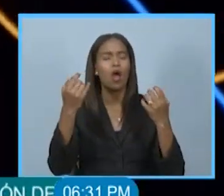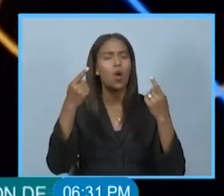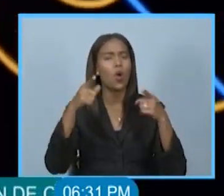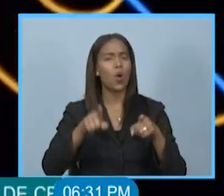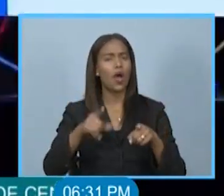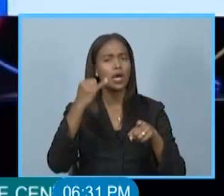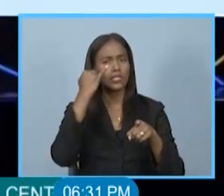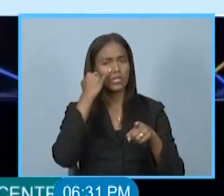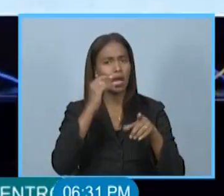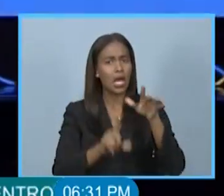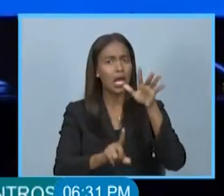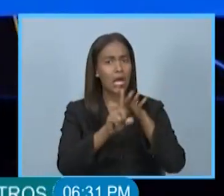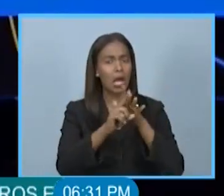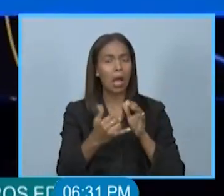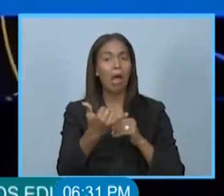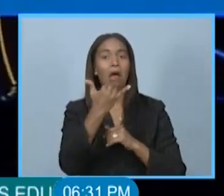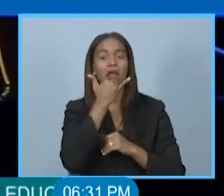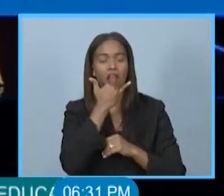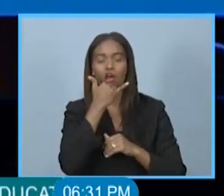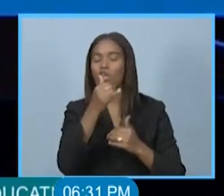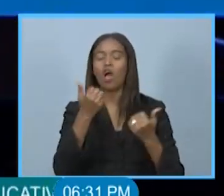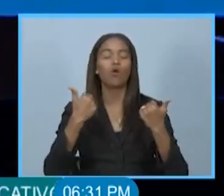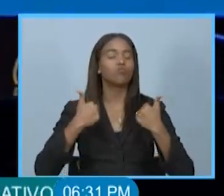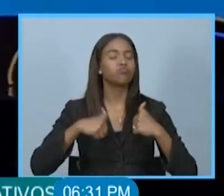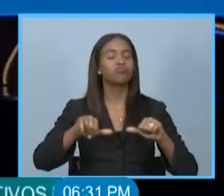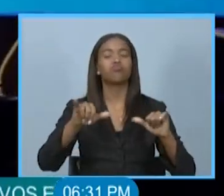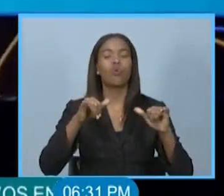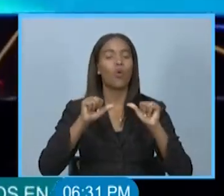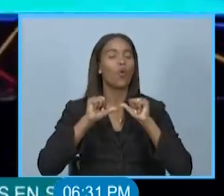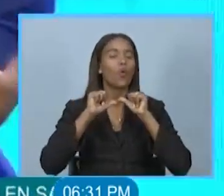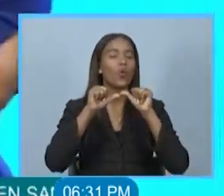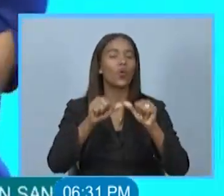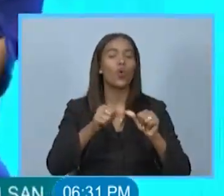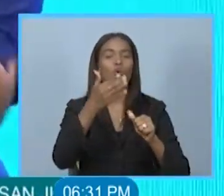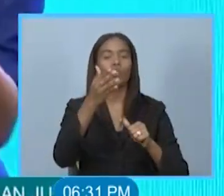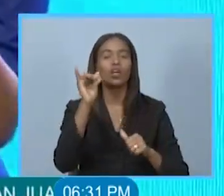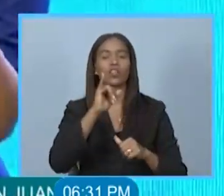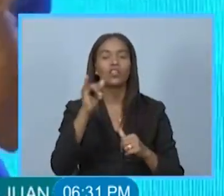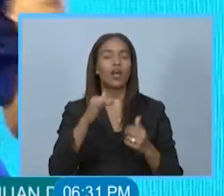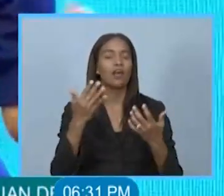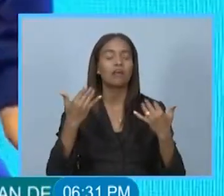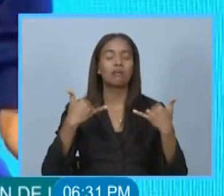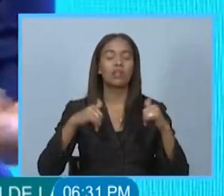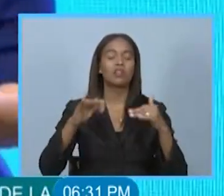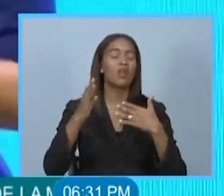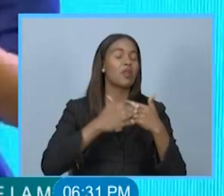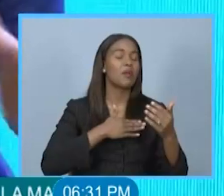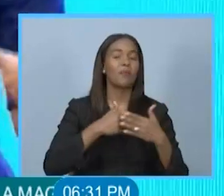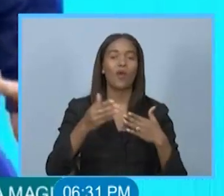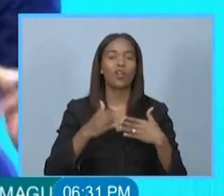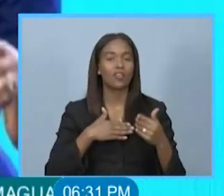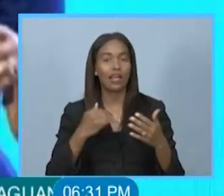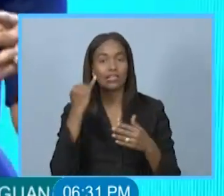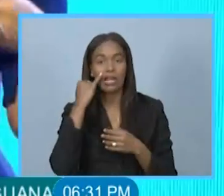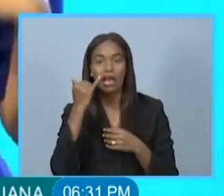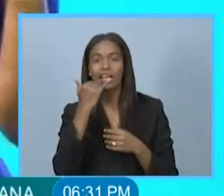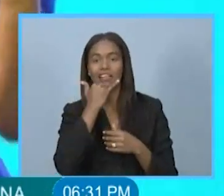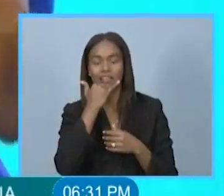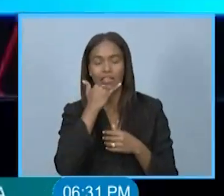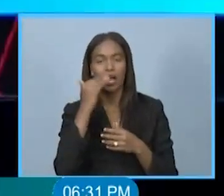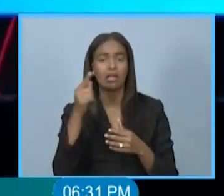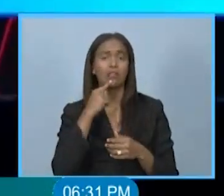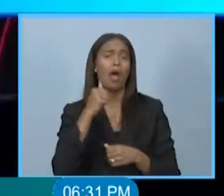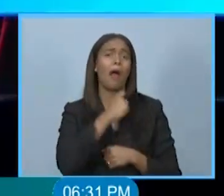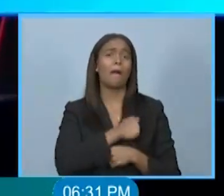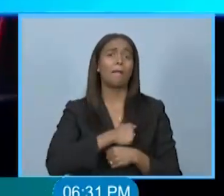tengan un error que se le enreda la lengua siga como que nada pasó ustedes está comiendo eso no importa quiero darle esa no